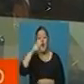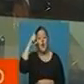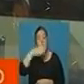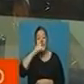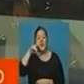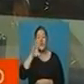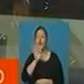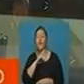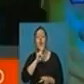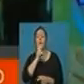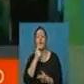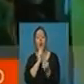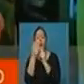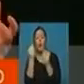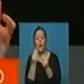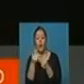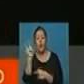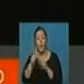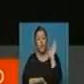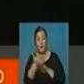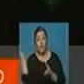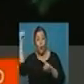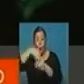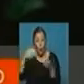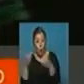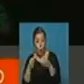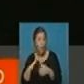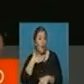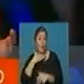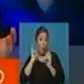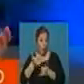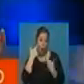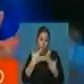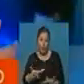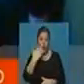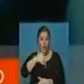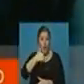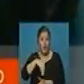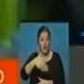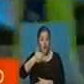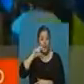cuando se fue de la universidad, se unió a las pandillas juveniles, fue un delincuente juvenil muy conocido en las calles de